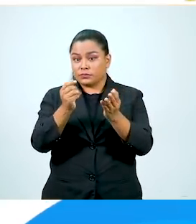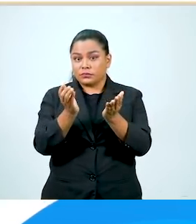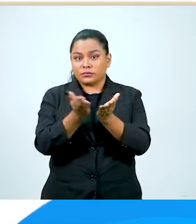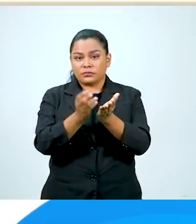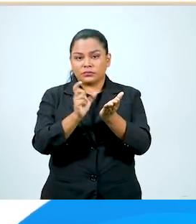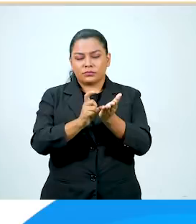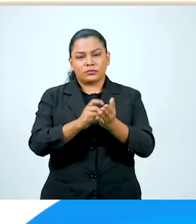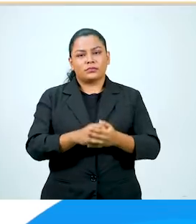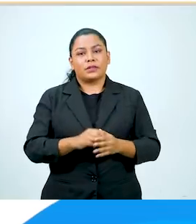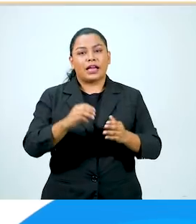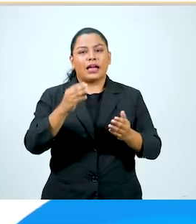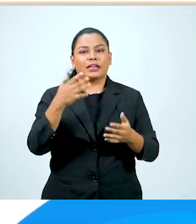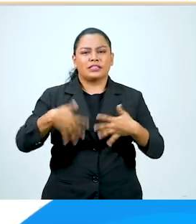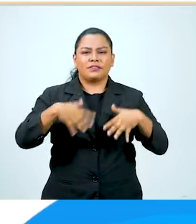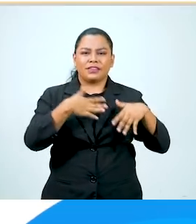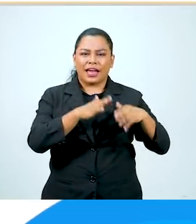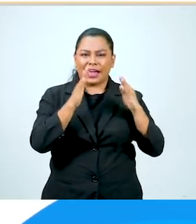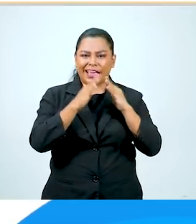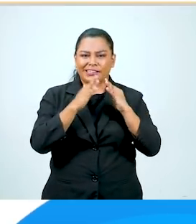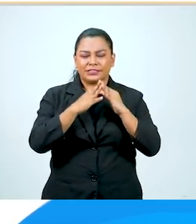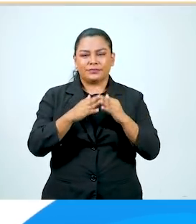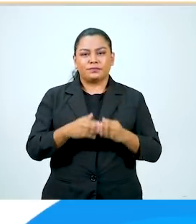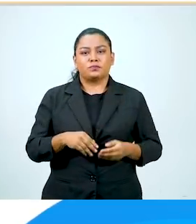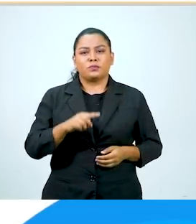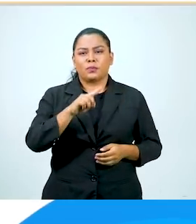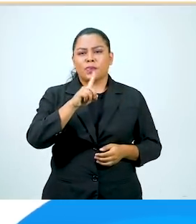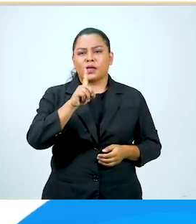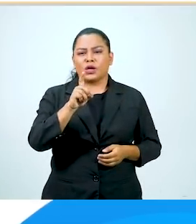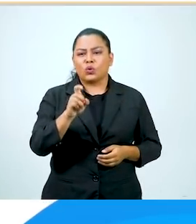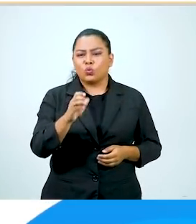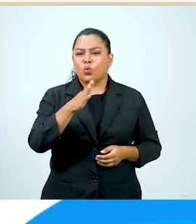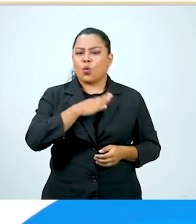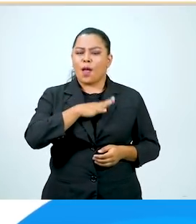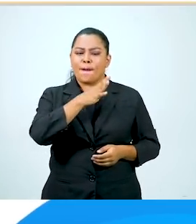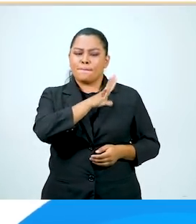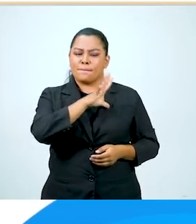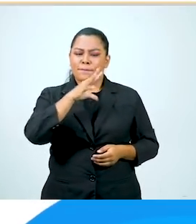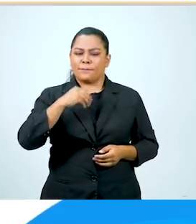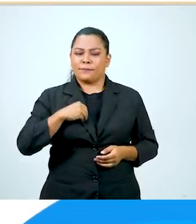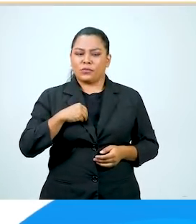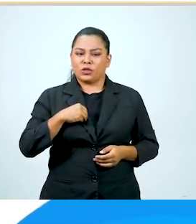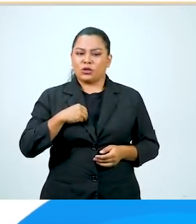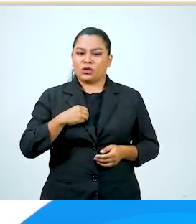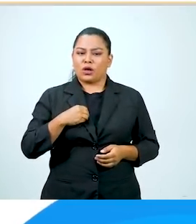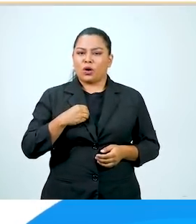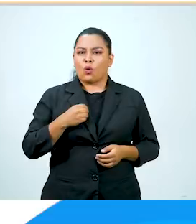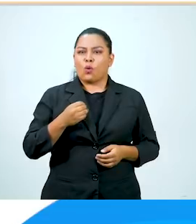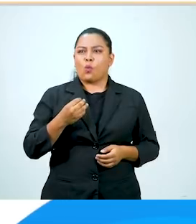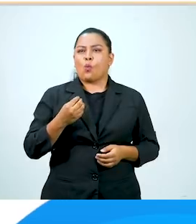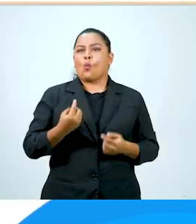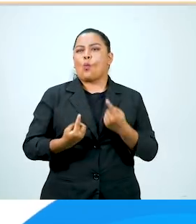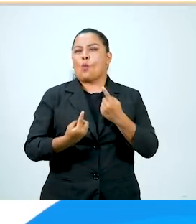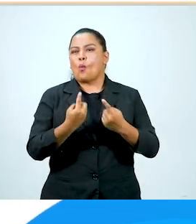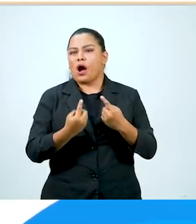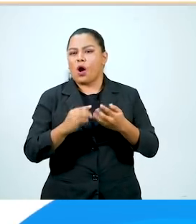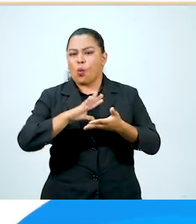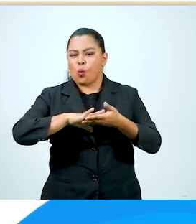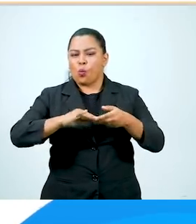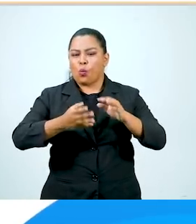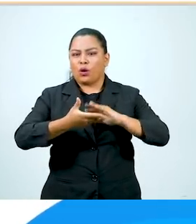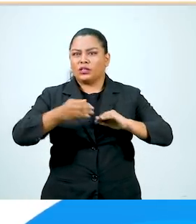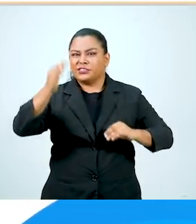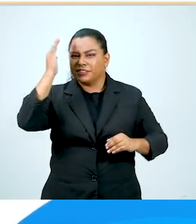texto. Actividad en casa. Pregunto a mis familiares qué otros cuentos maravillosos